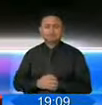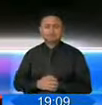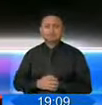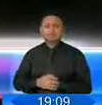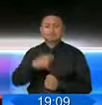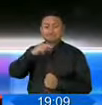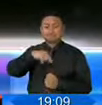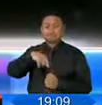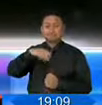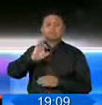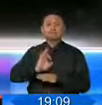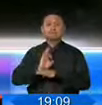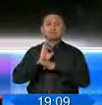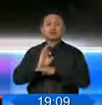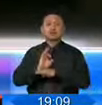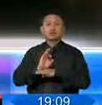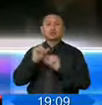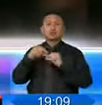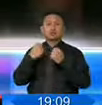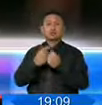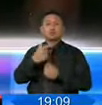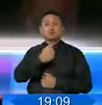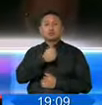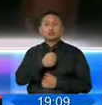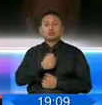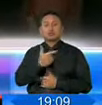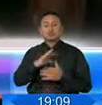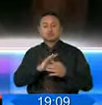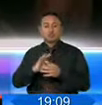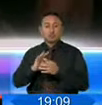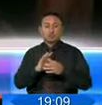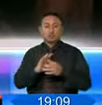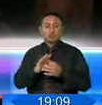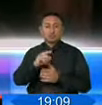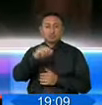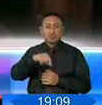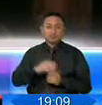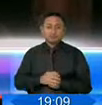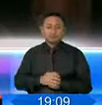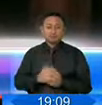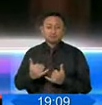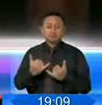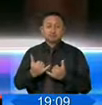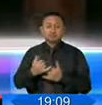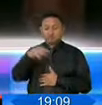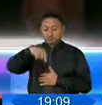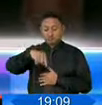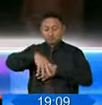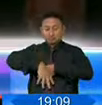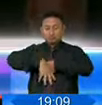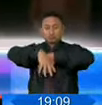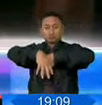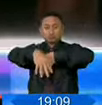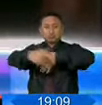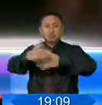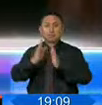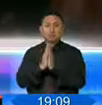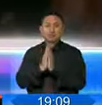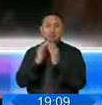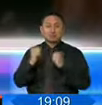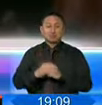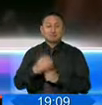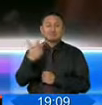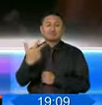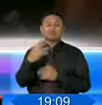son las versiones de los gremios de periodistas, de los compañeros de los medios de comunicación, que se encuentran en esta vigilia solicitando el